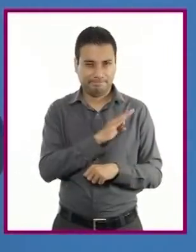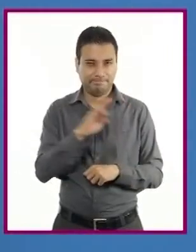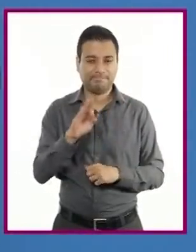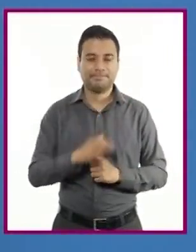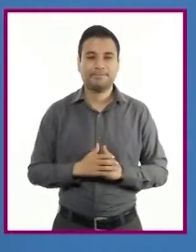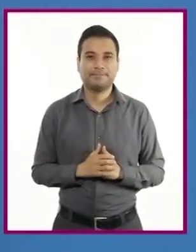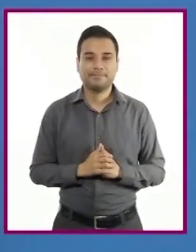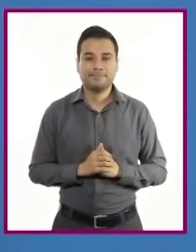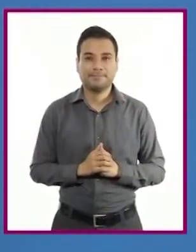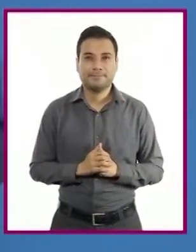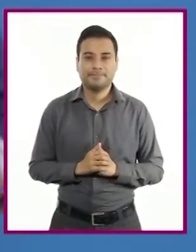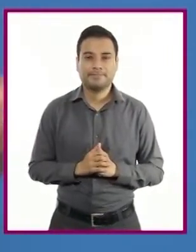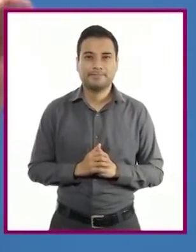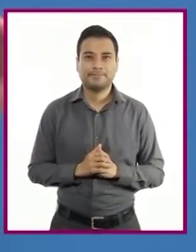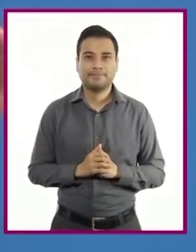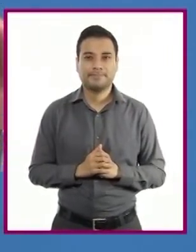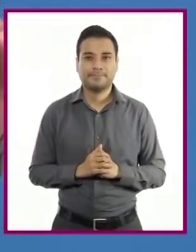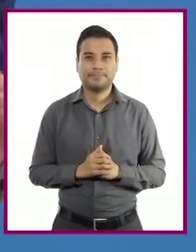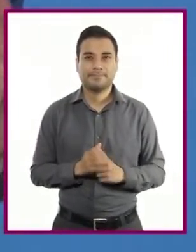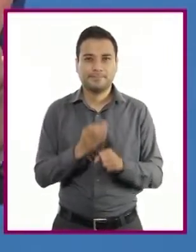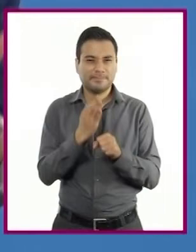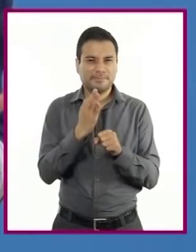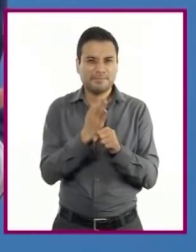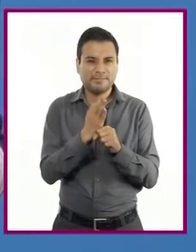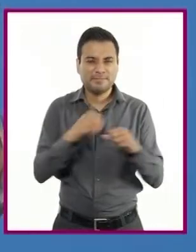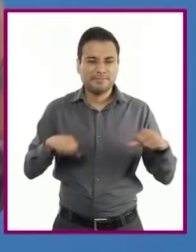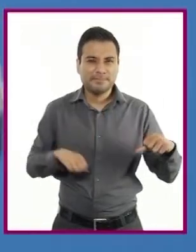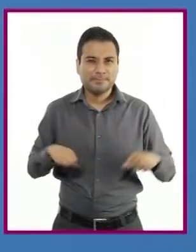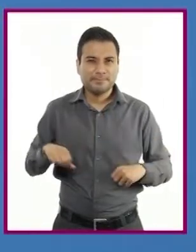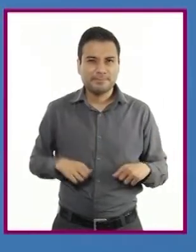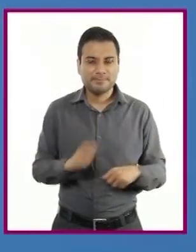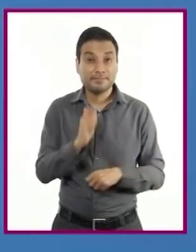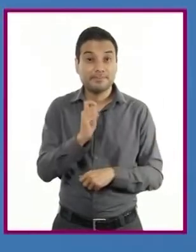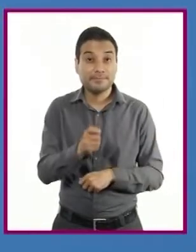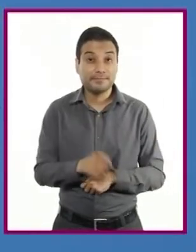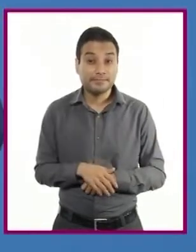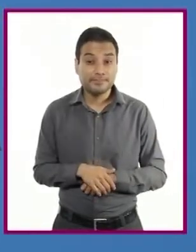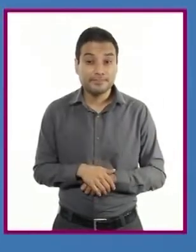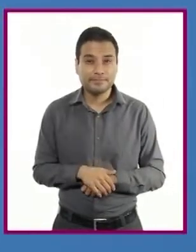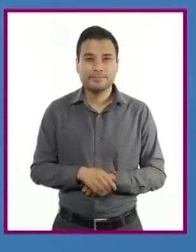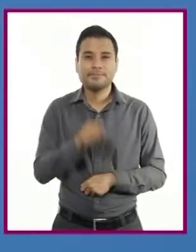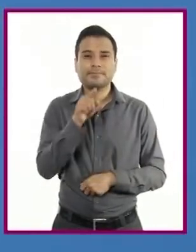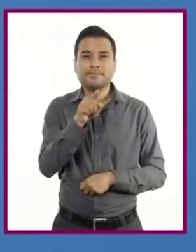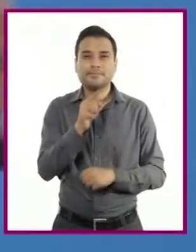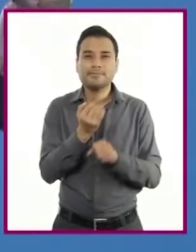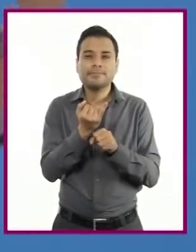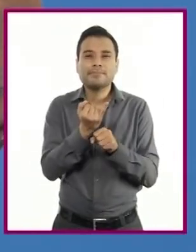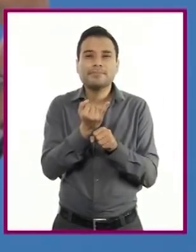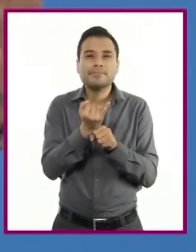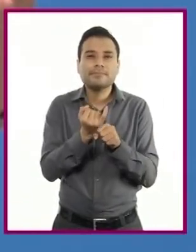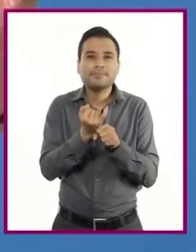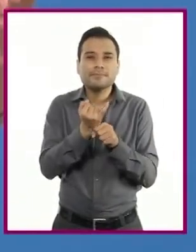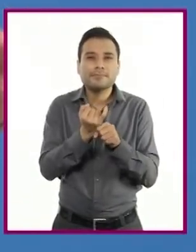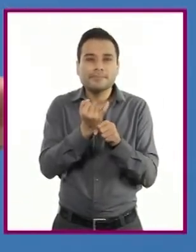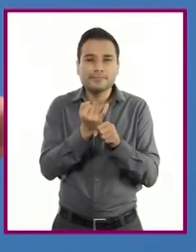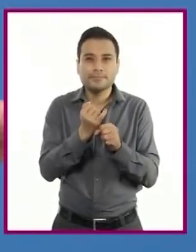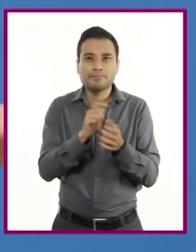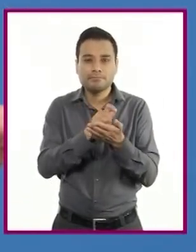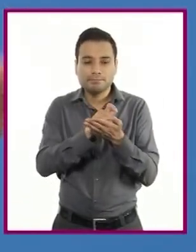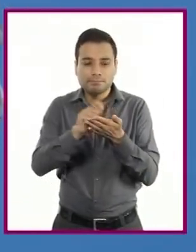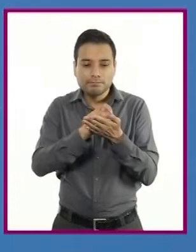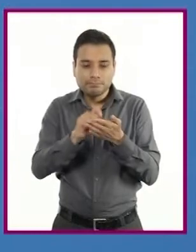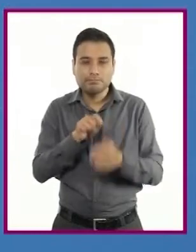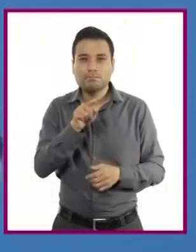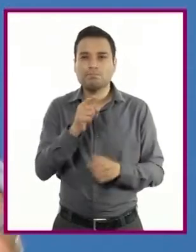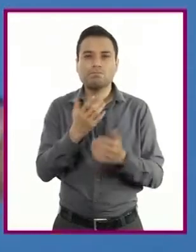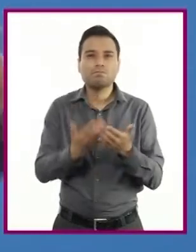reto. En esta ocasión, el reto consiste en elaborar un mini proyecto de investigación en el que escriban sus